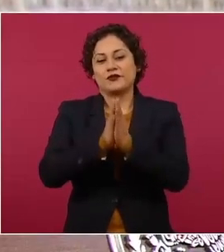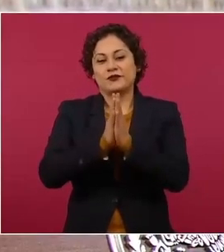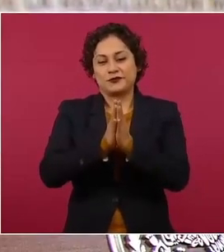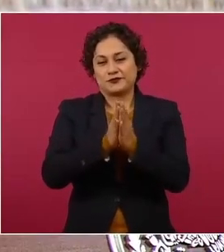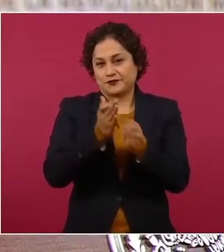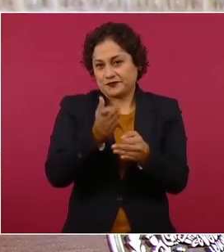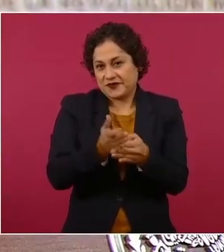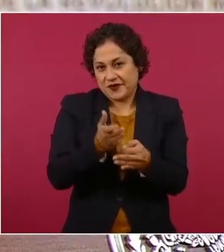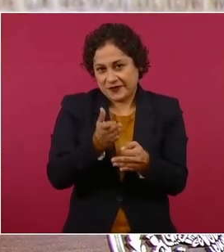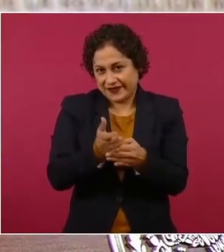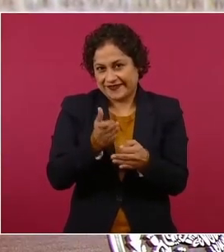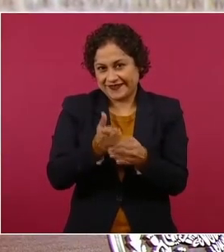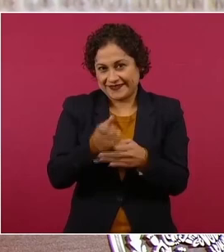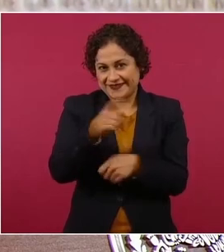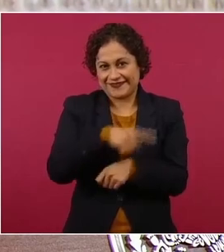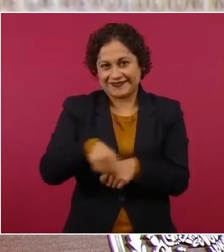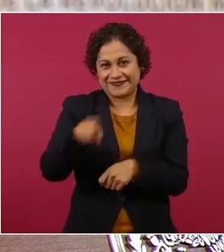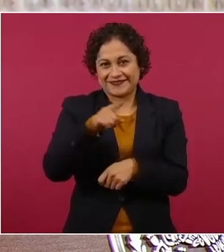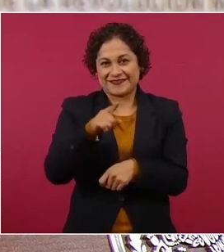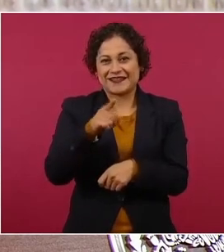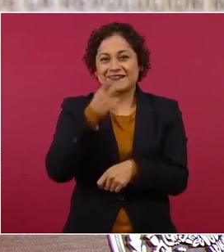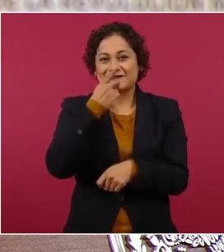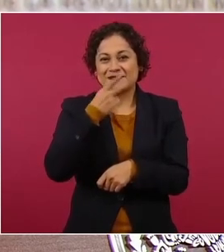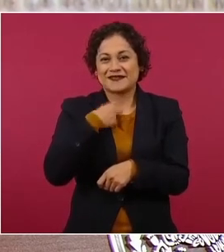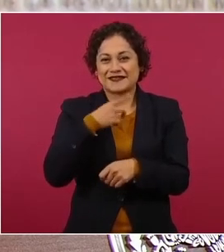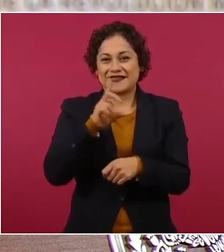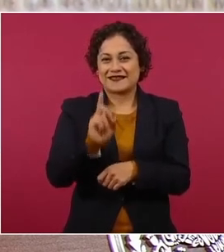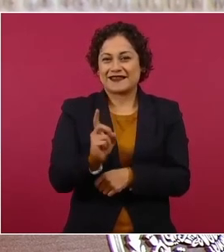con el 33 no se toca.